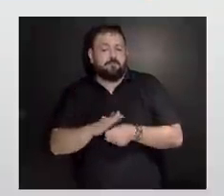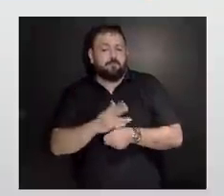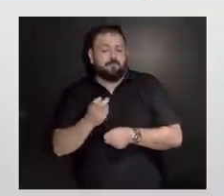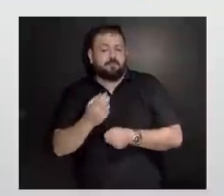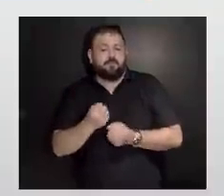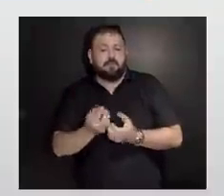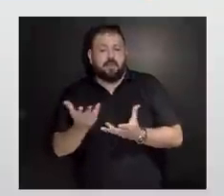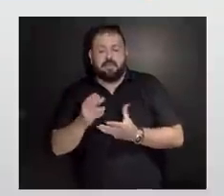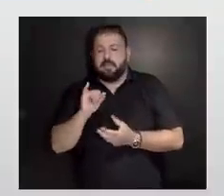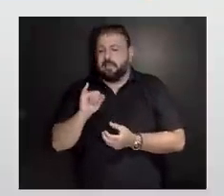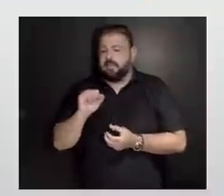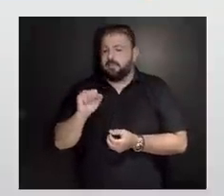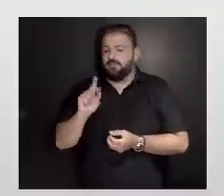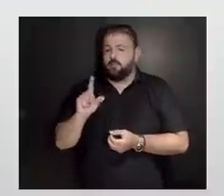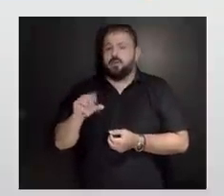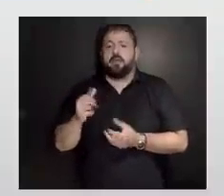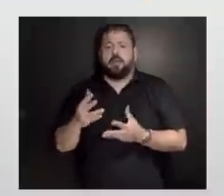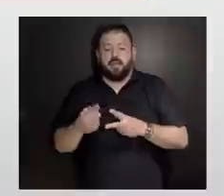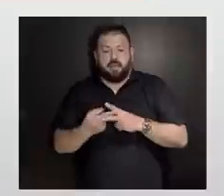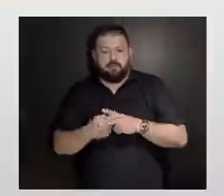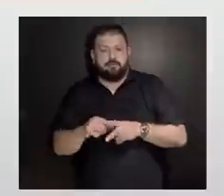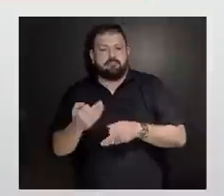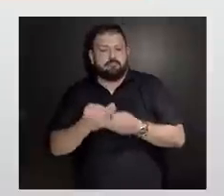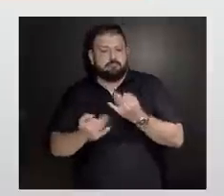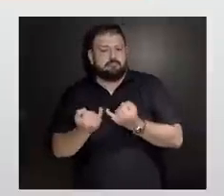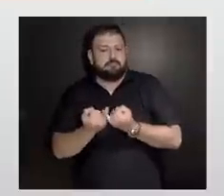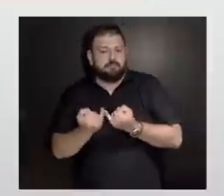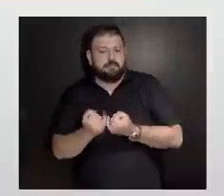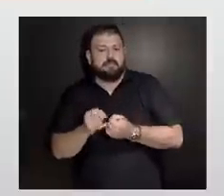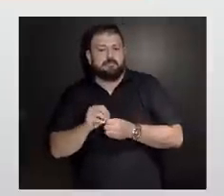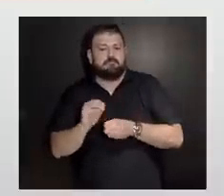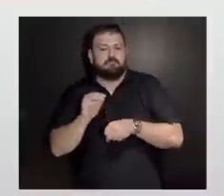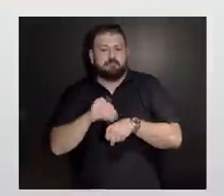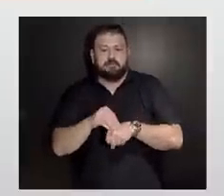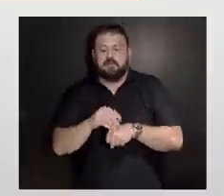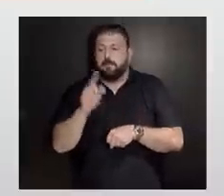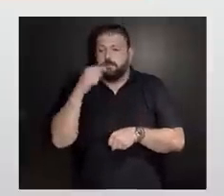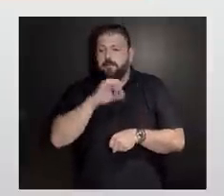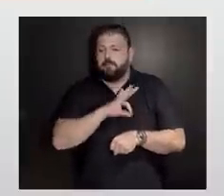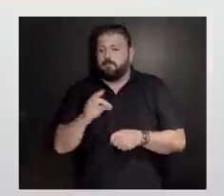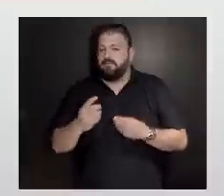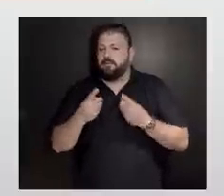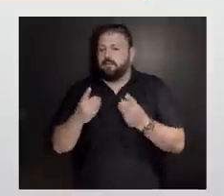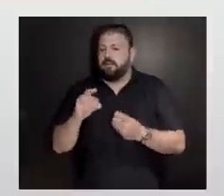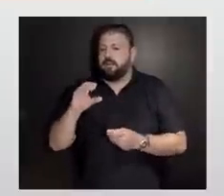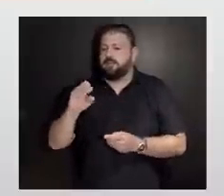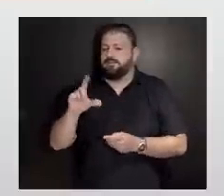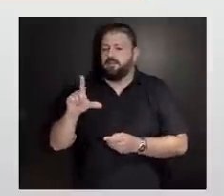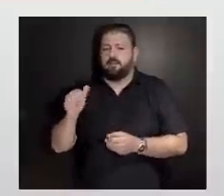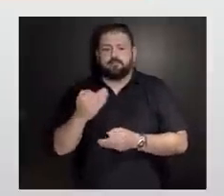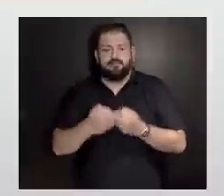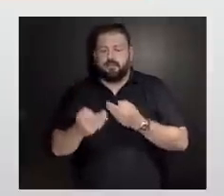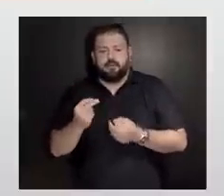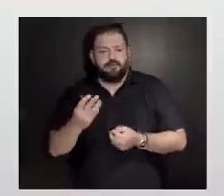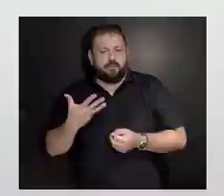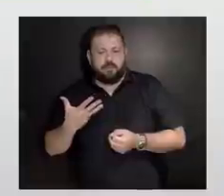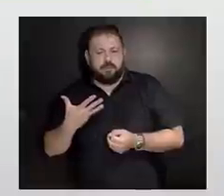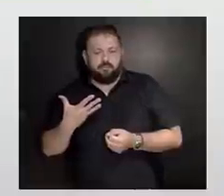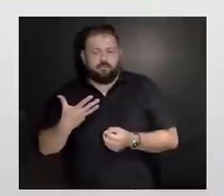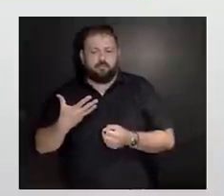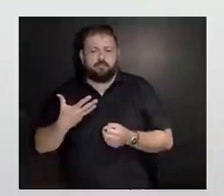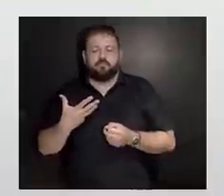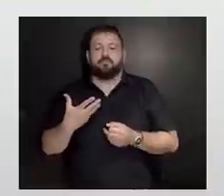la insulina va a estar tratando de suministrar el aporte de glucosa a la célula para que en ningún momento nos quedemos